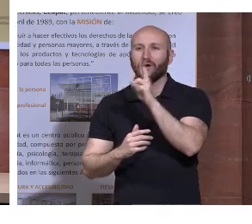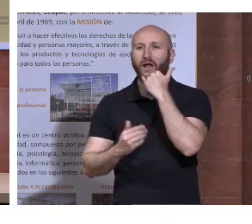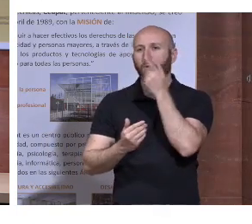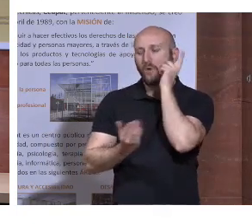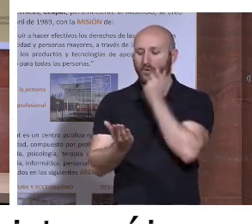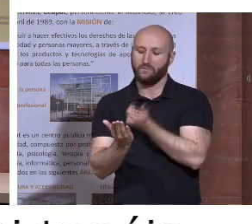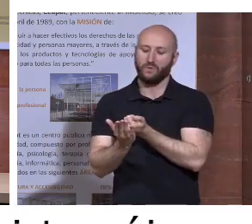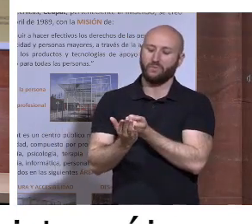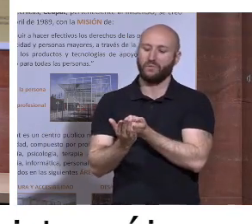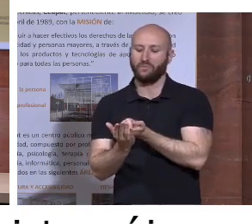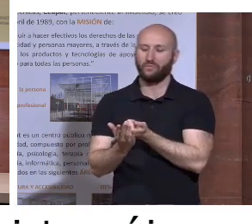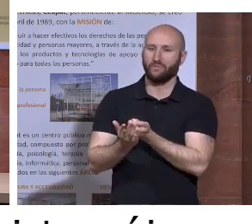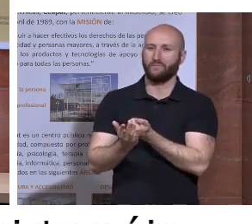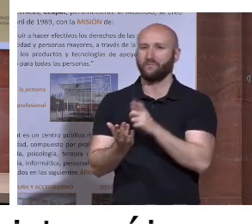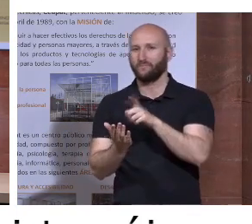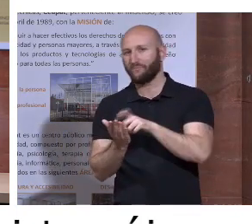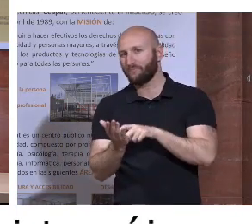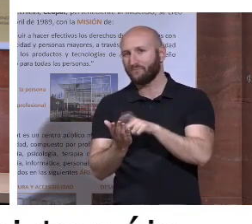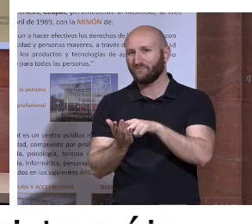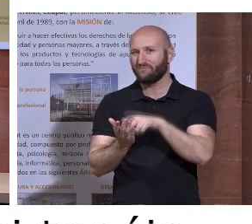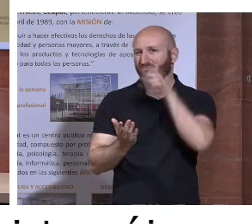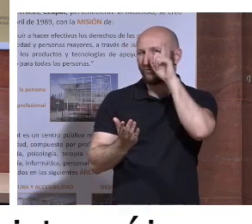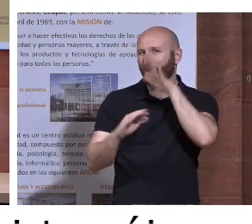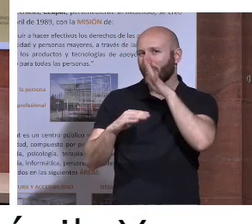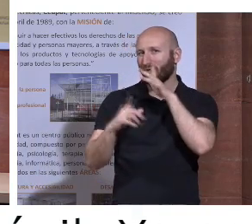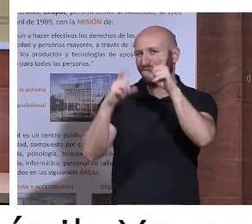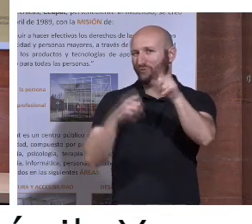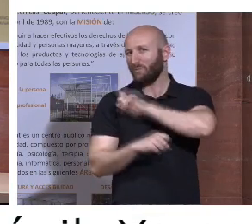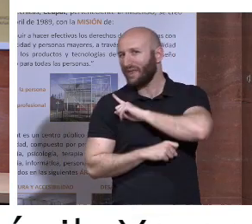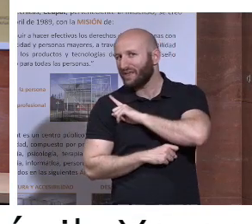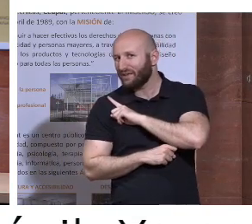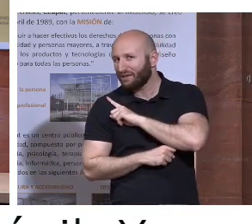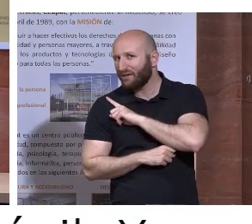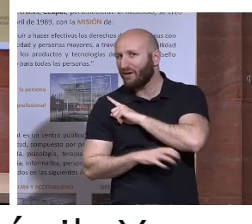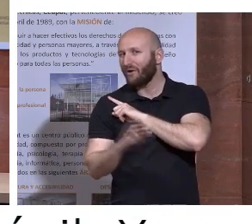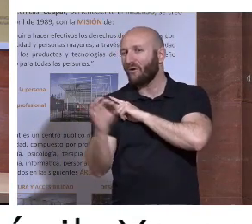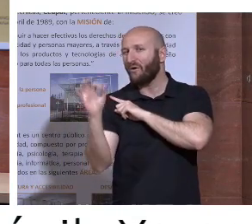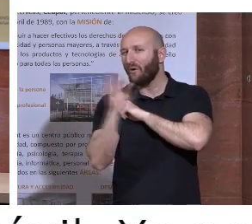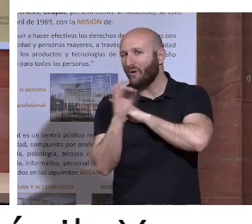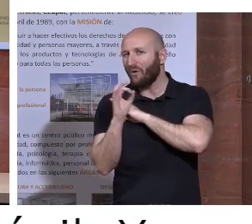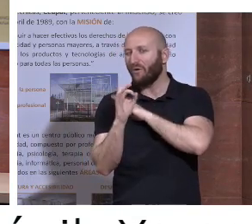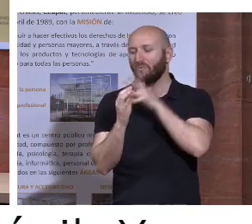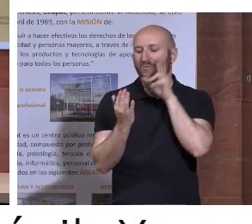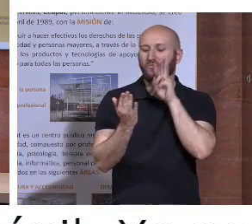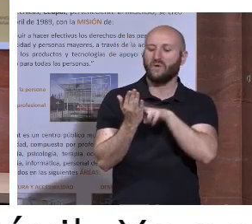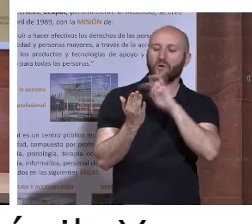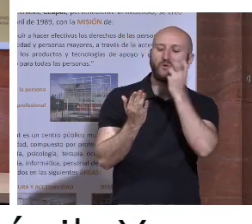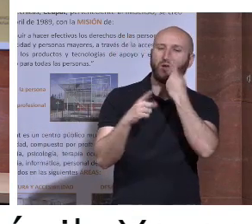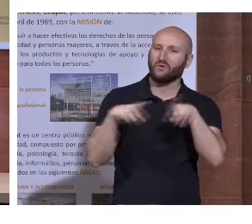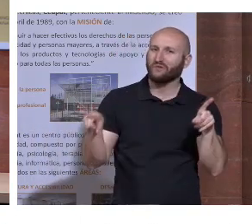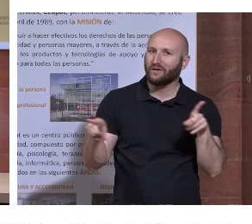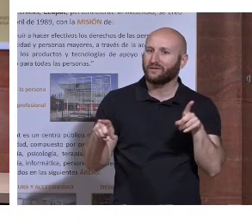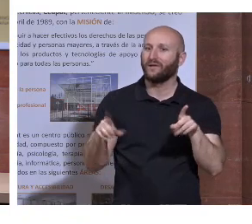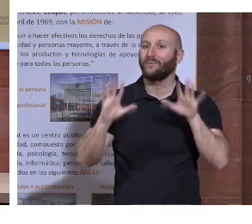móvil. Yo no sé si era para hacerme fotos o era para ver otra cosa. Pero si es para